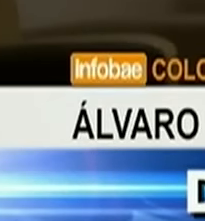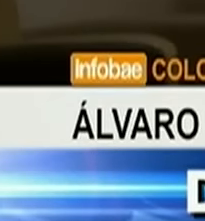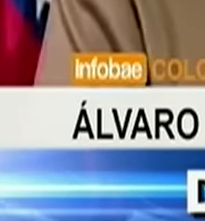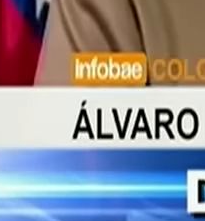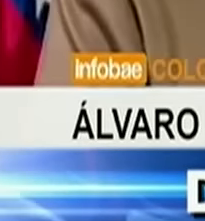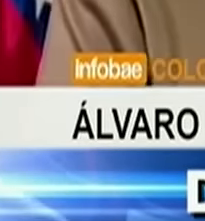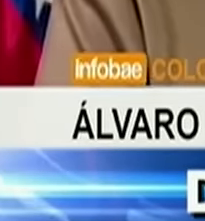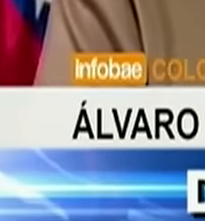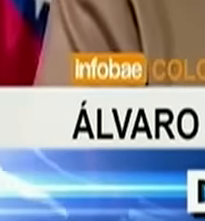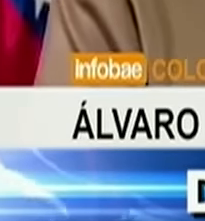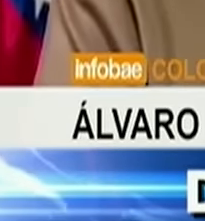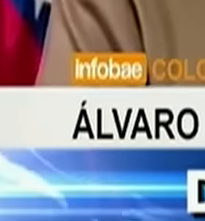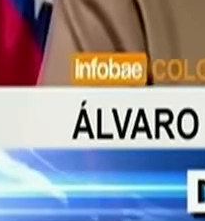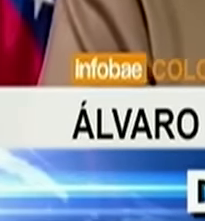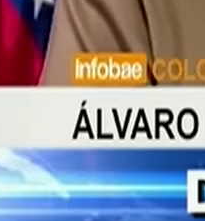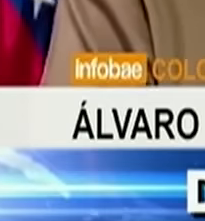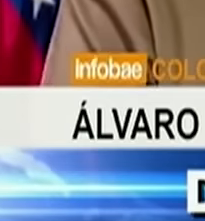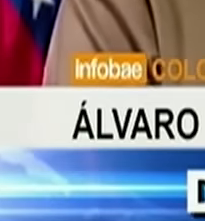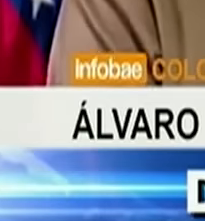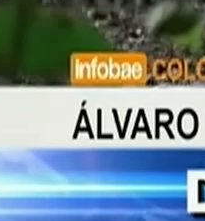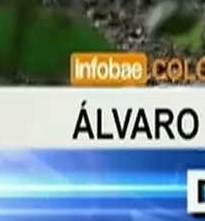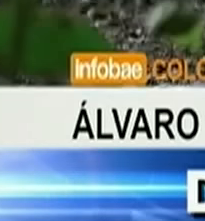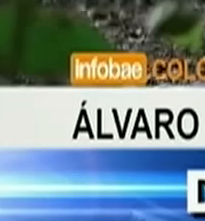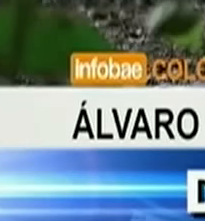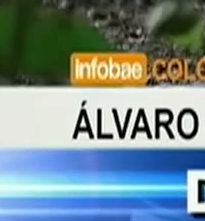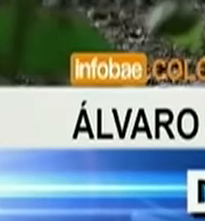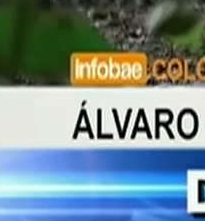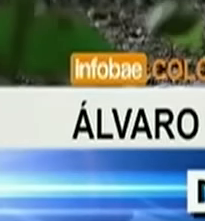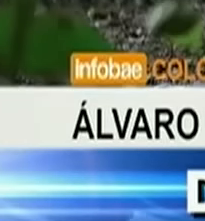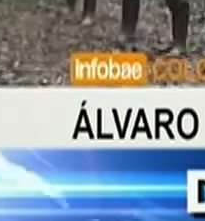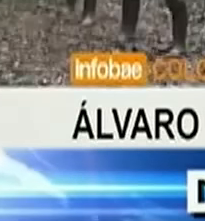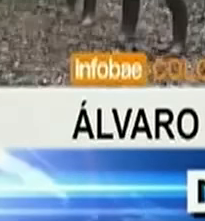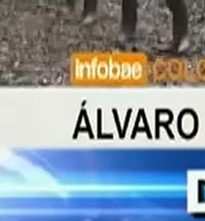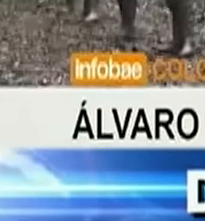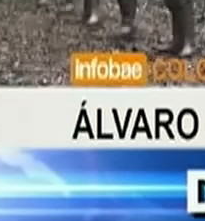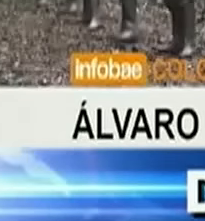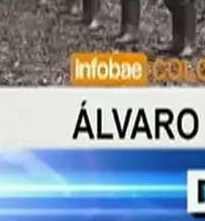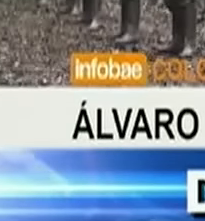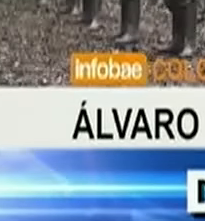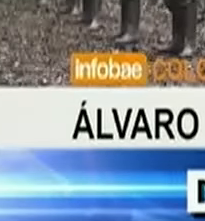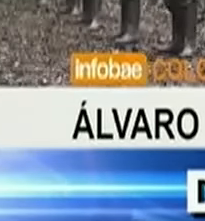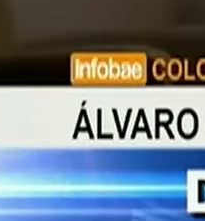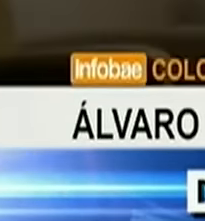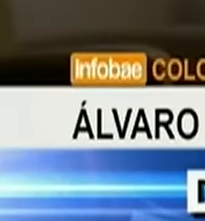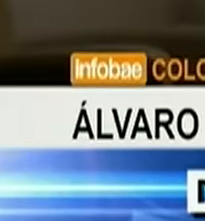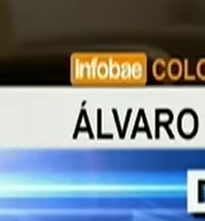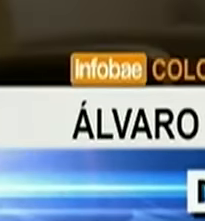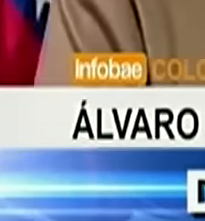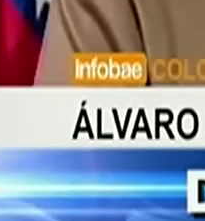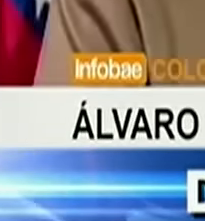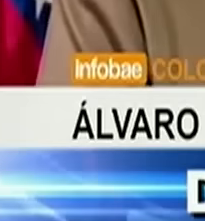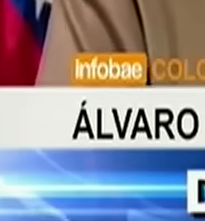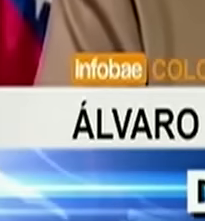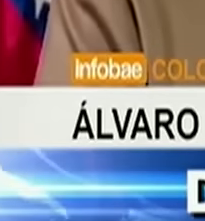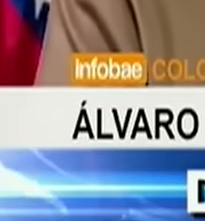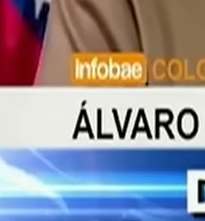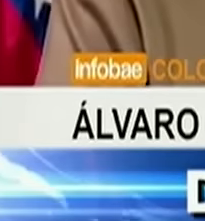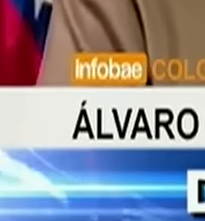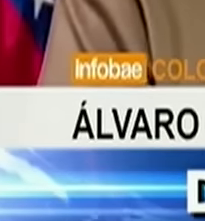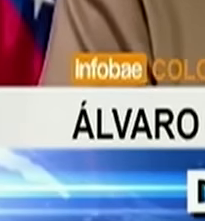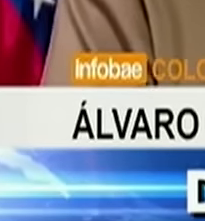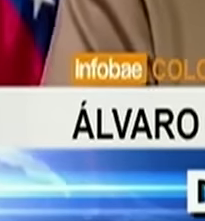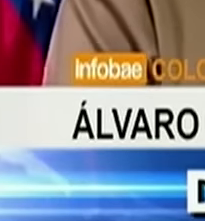expresidente de Colombia Álvaro Uribe Vélez aseguró que Nicolás Maduro es aliado de